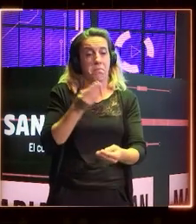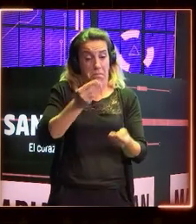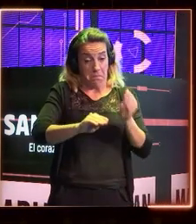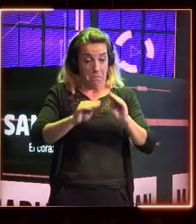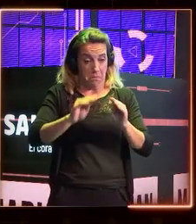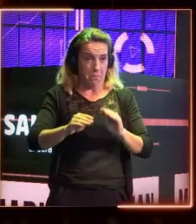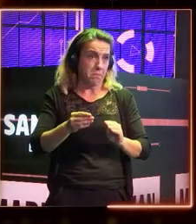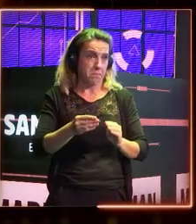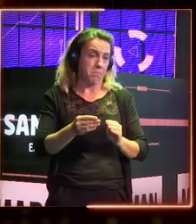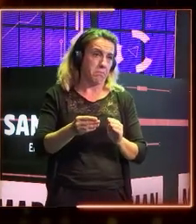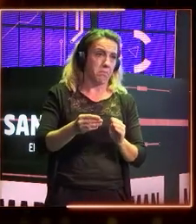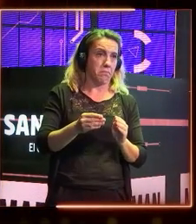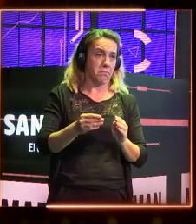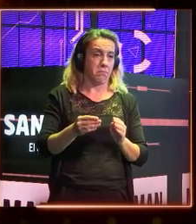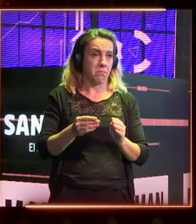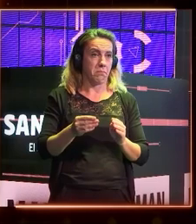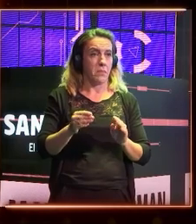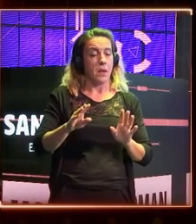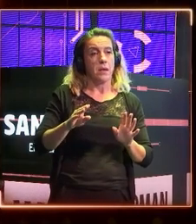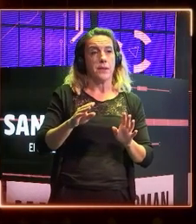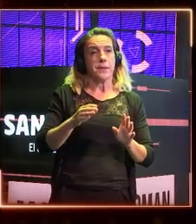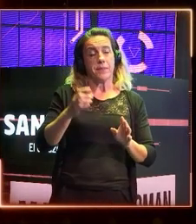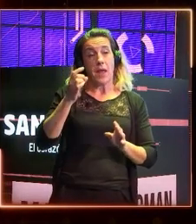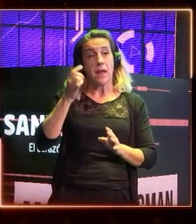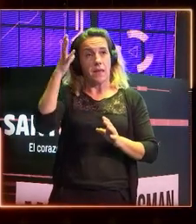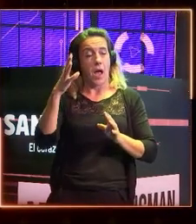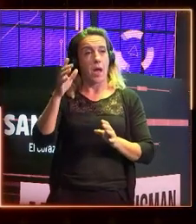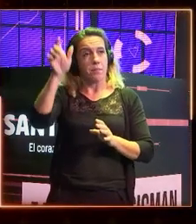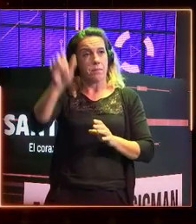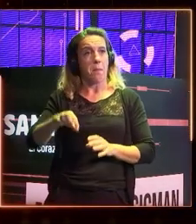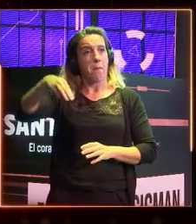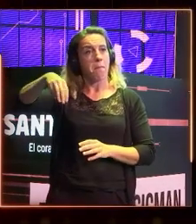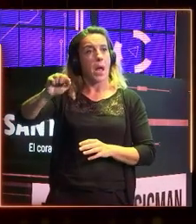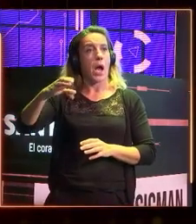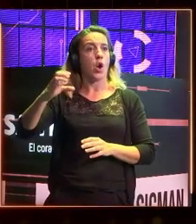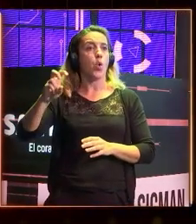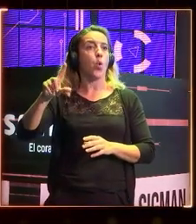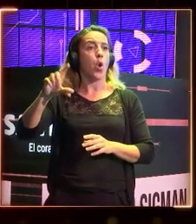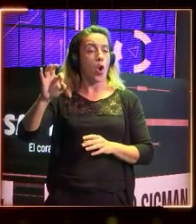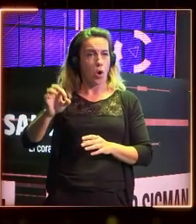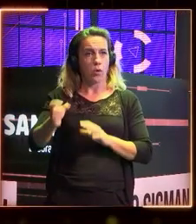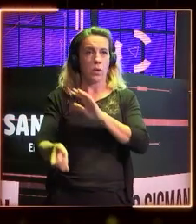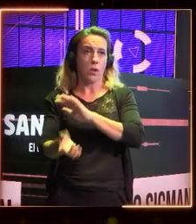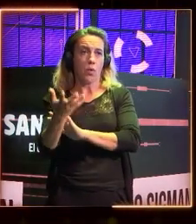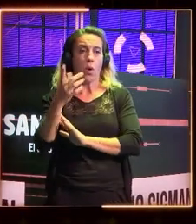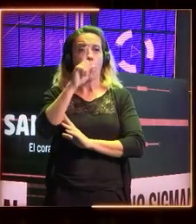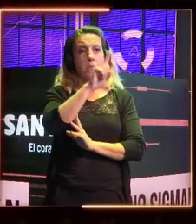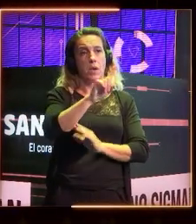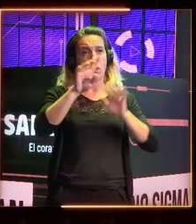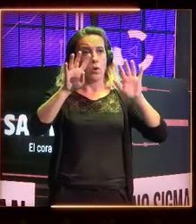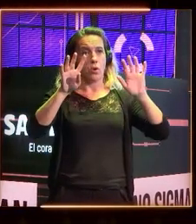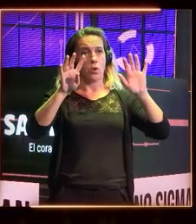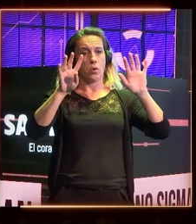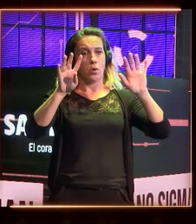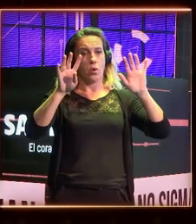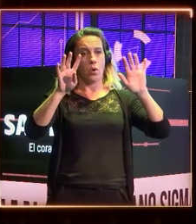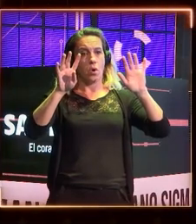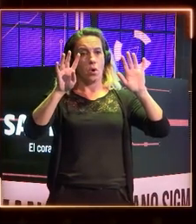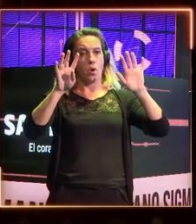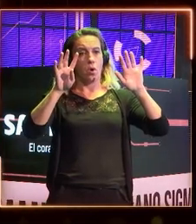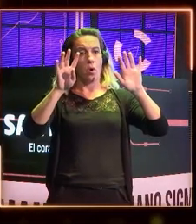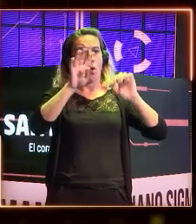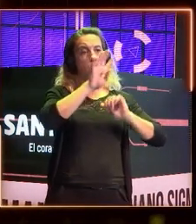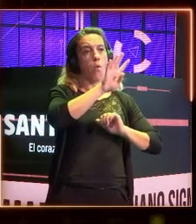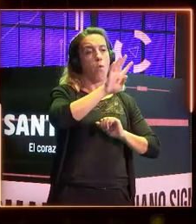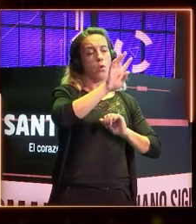mucho más de hecho esta idea Por maculo que y muchos otros fue descubierto también en 1943 durante la Segunda Guerra Mundial luego gente como Jan lekun